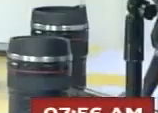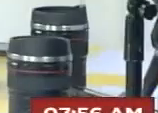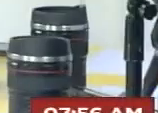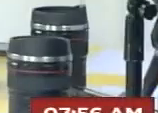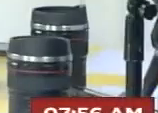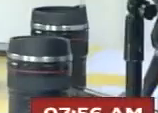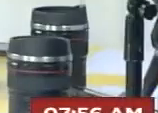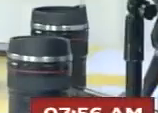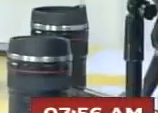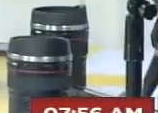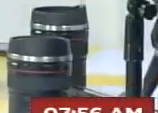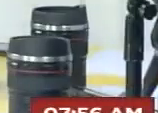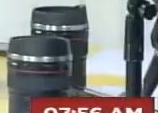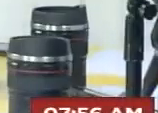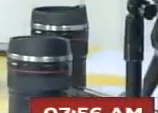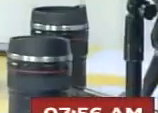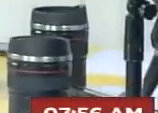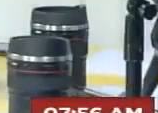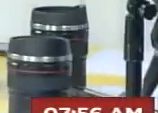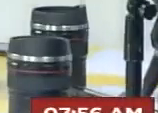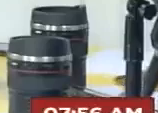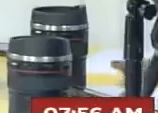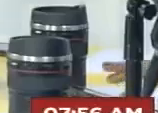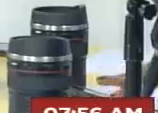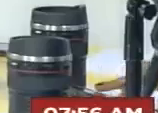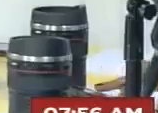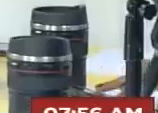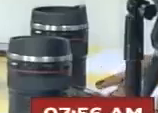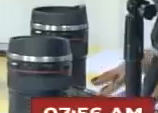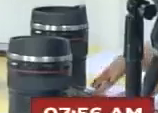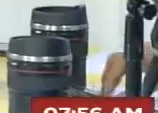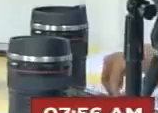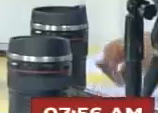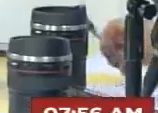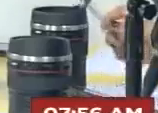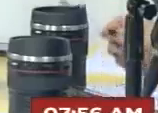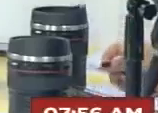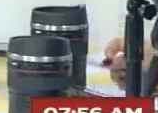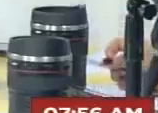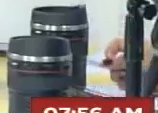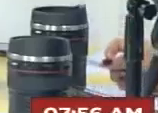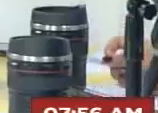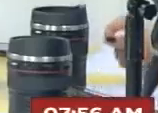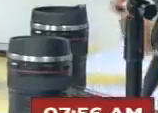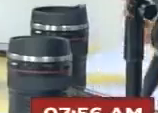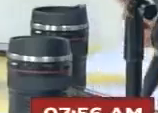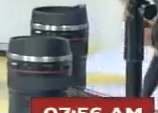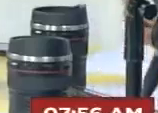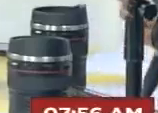enero. En todo el país estaremos marchando por las banderas del 23 de enero, de democracia, de